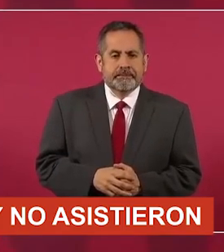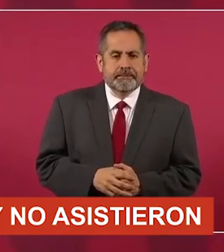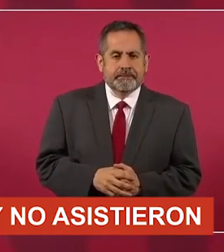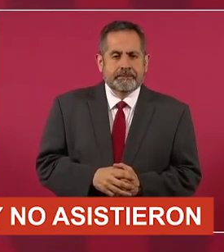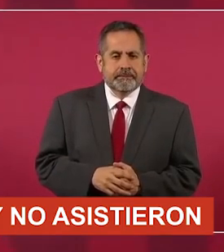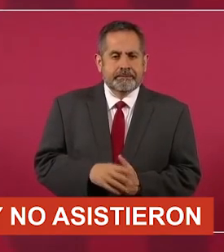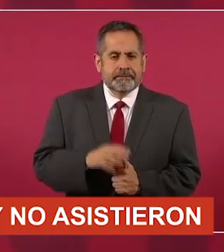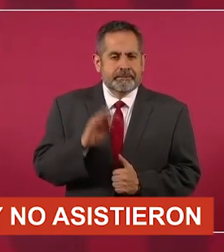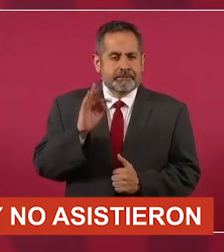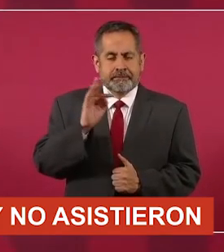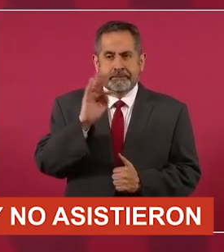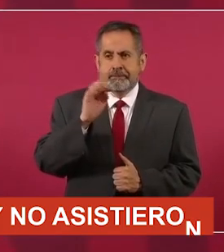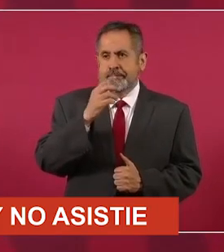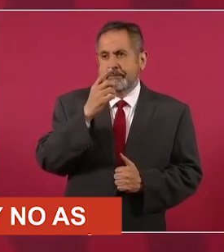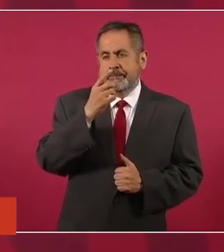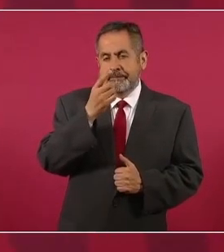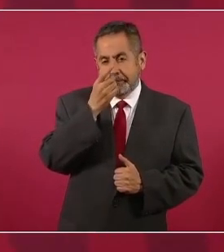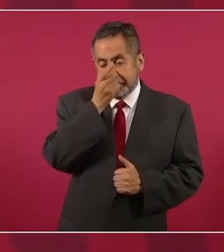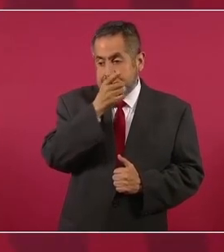agresión al INE